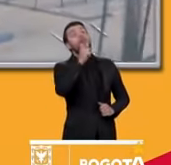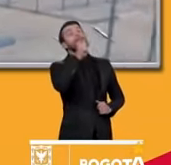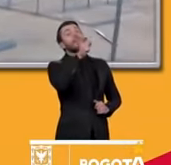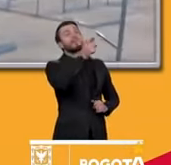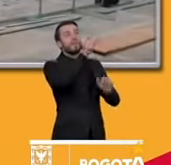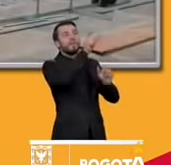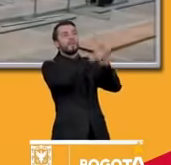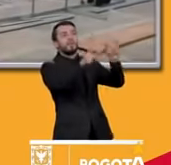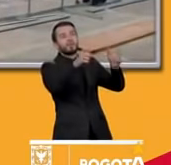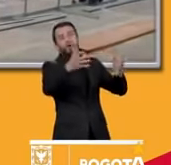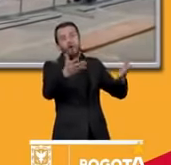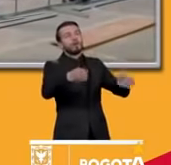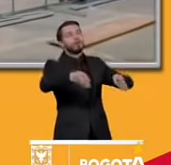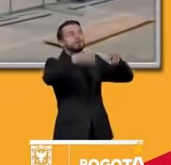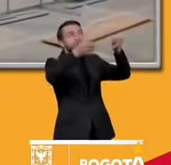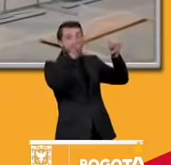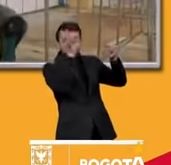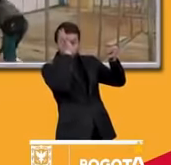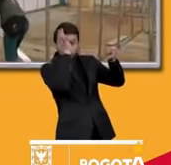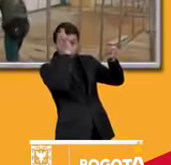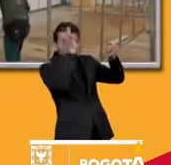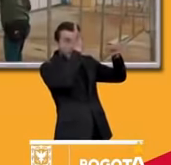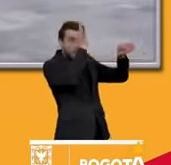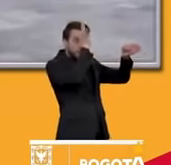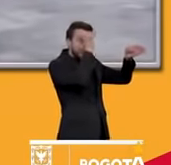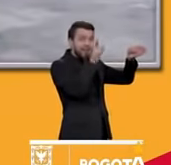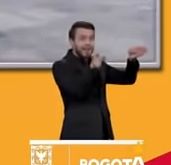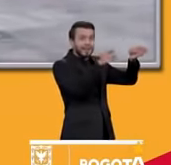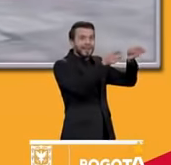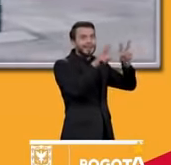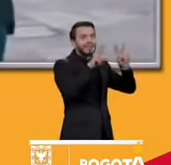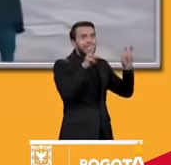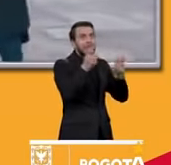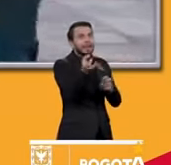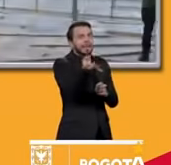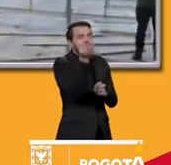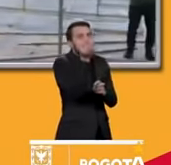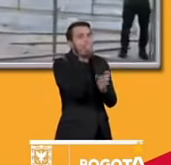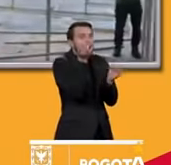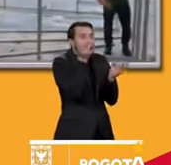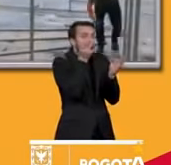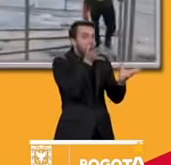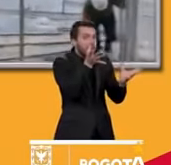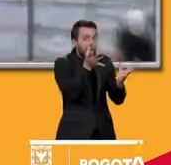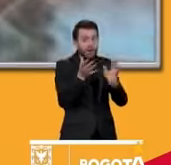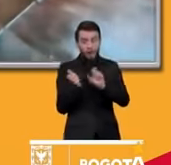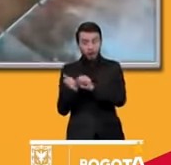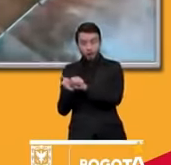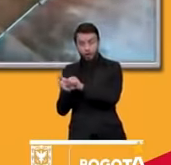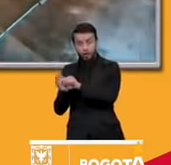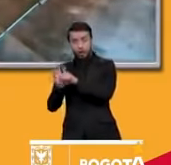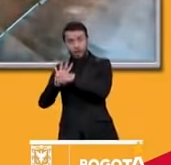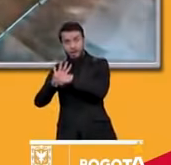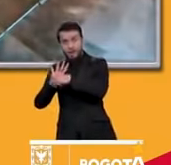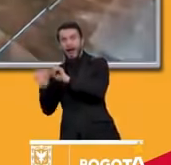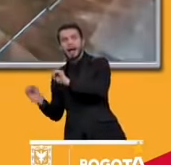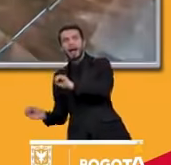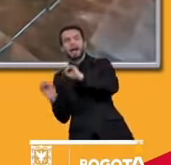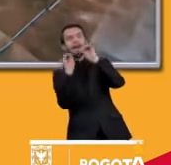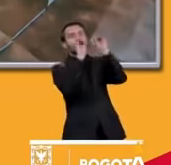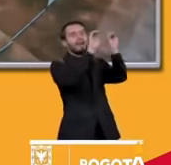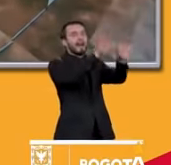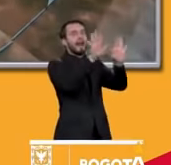de los hospitales, para los pacientes de alta complejidad, de cualquier enfermedad o también de COVID, debemos dejarlos a